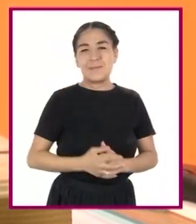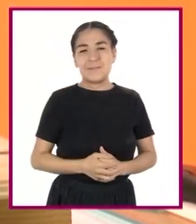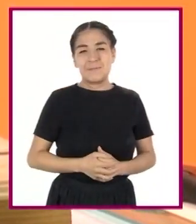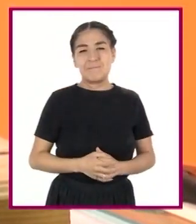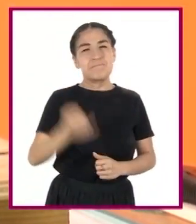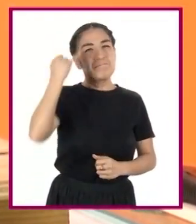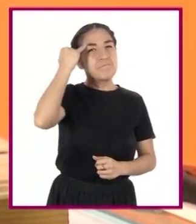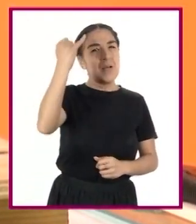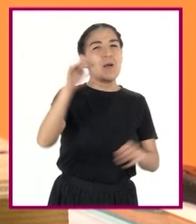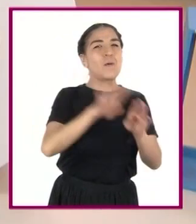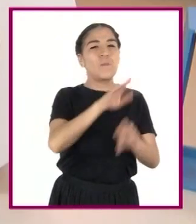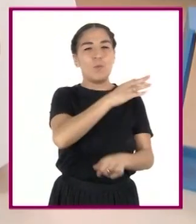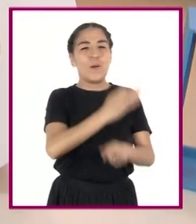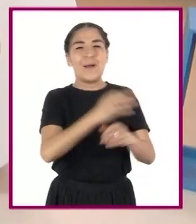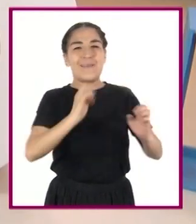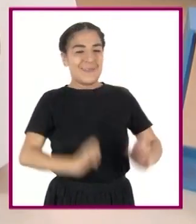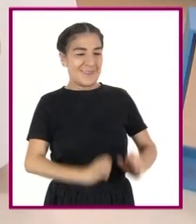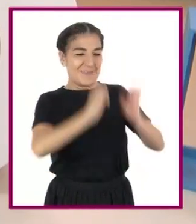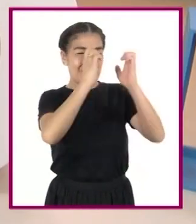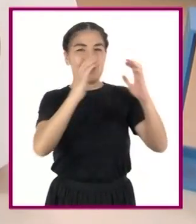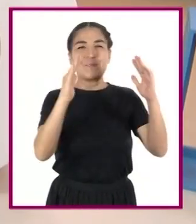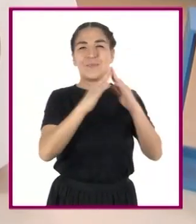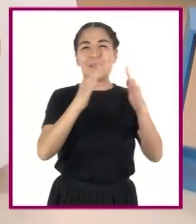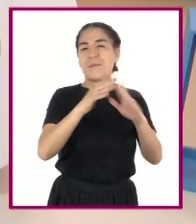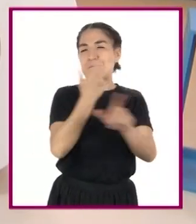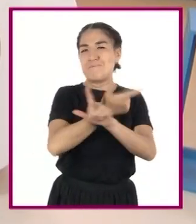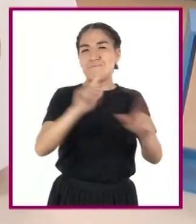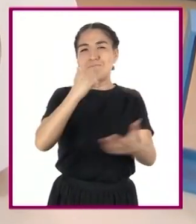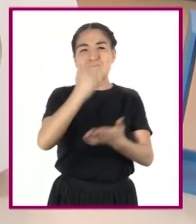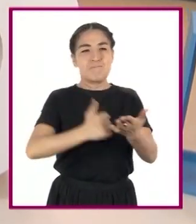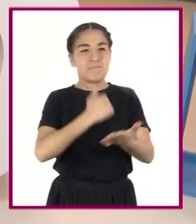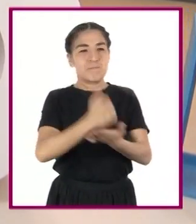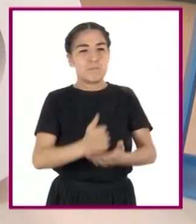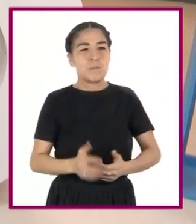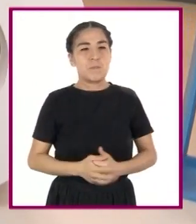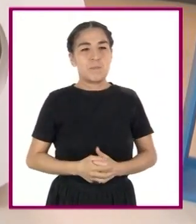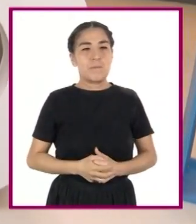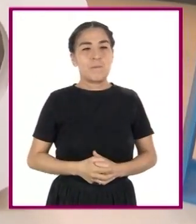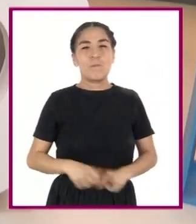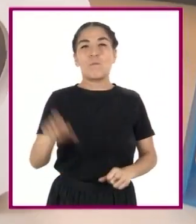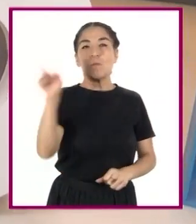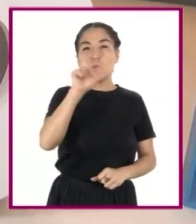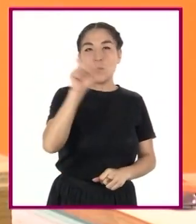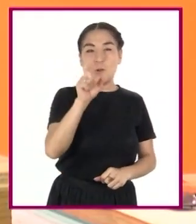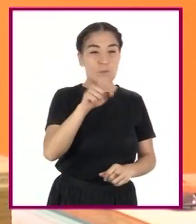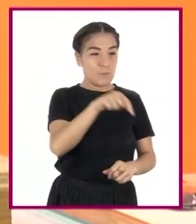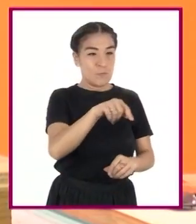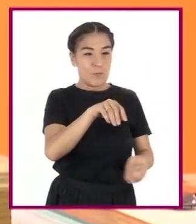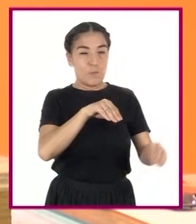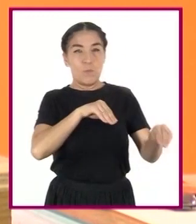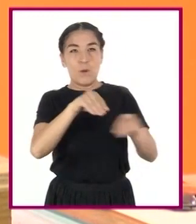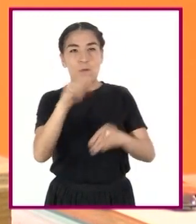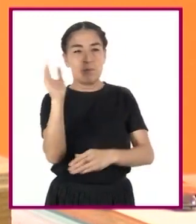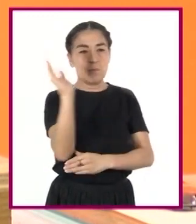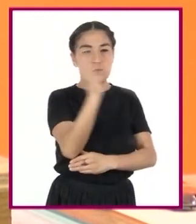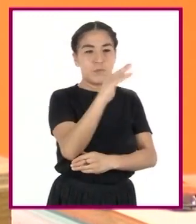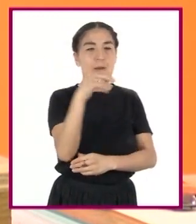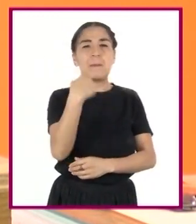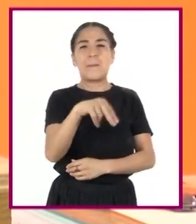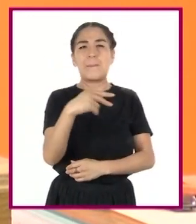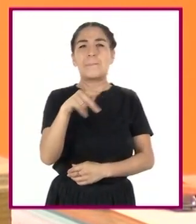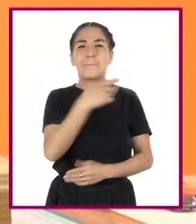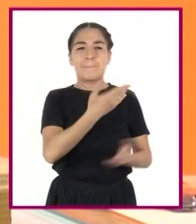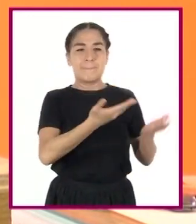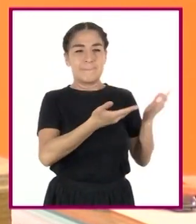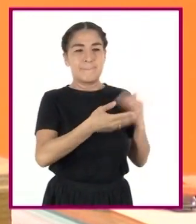son edificios y casitas de alguna ciudad, ¿sí? Cuando se mueven, se le llama periodo.